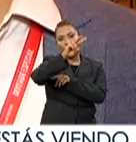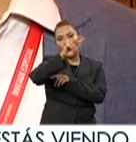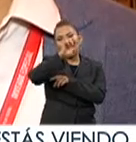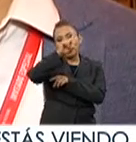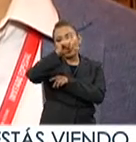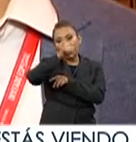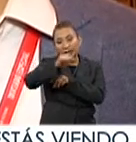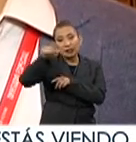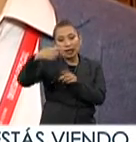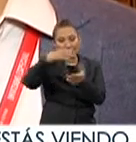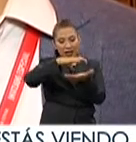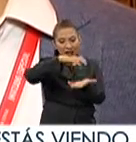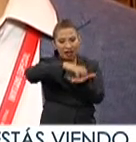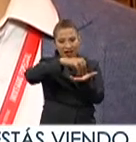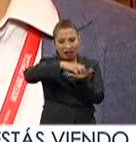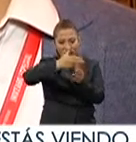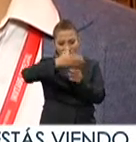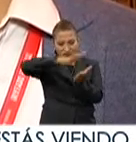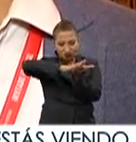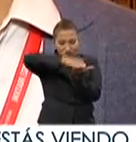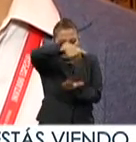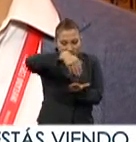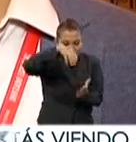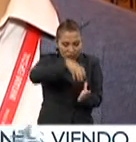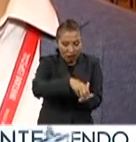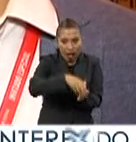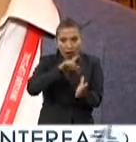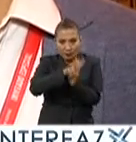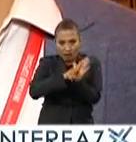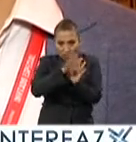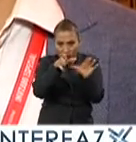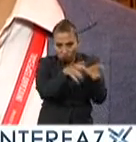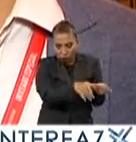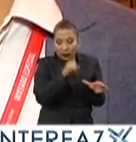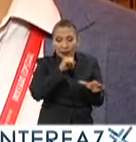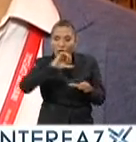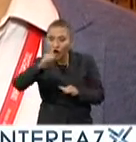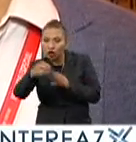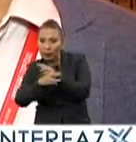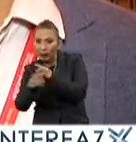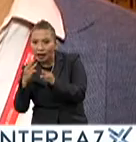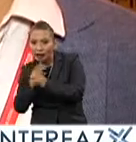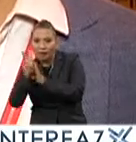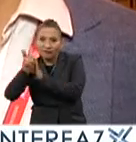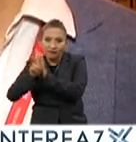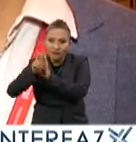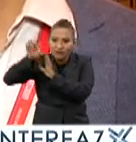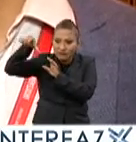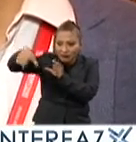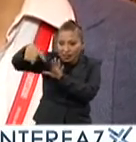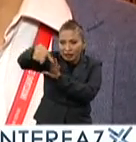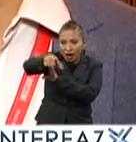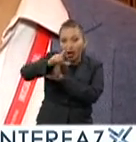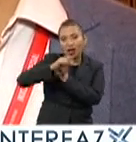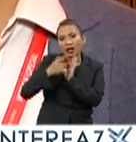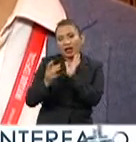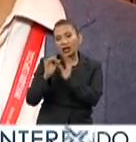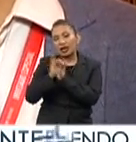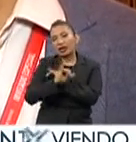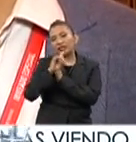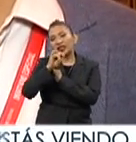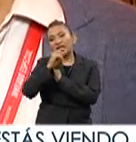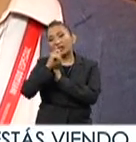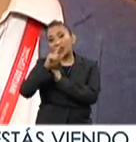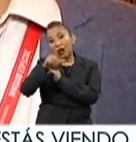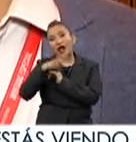y en latas, pero eso solamente es la parte fílmica. Además tenemos los materiales en video y ahora en soportes digitales.